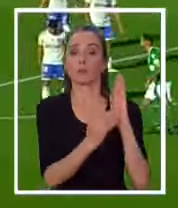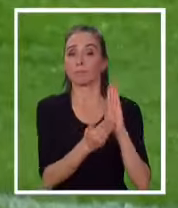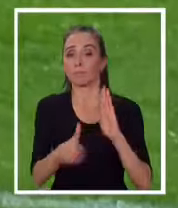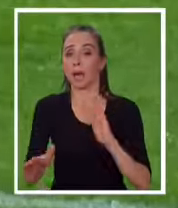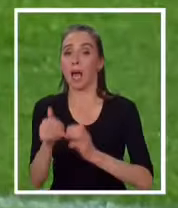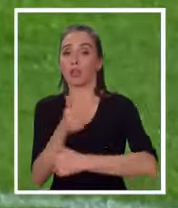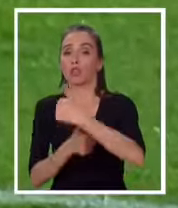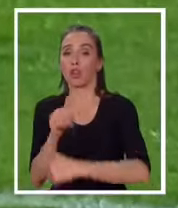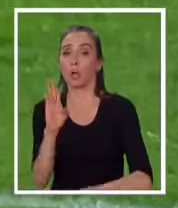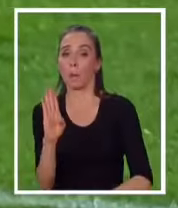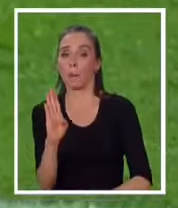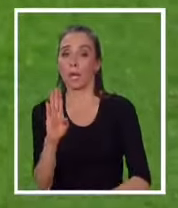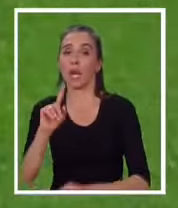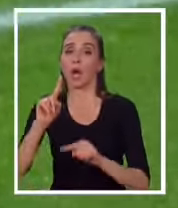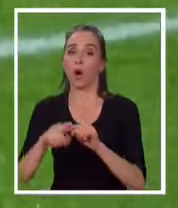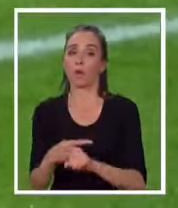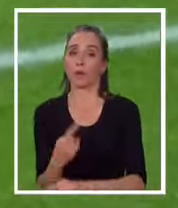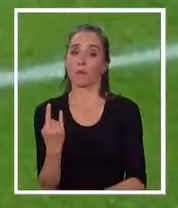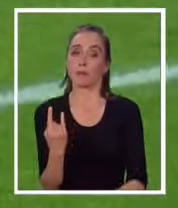vez hasta la cisterna.